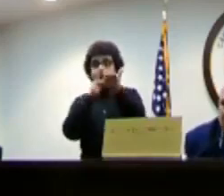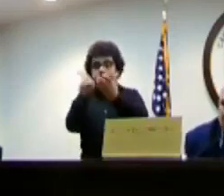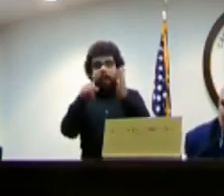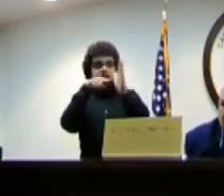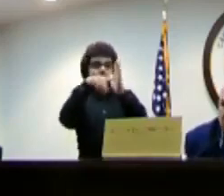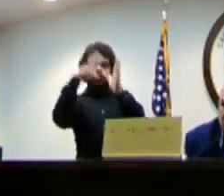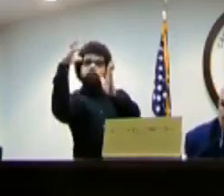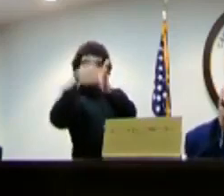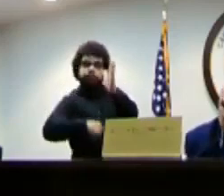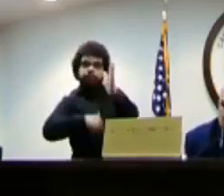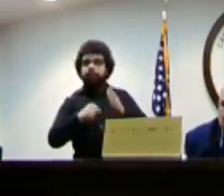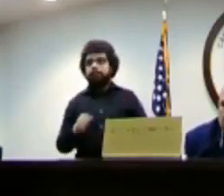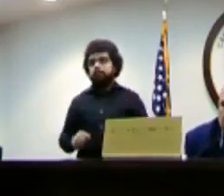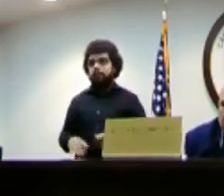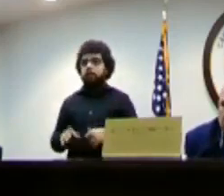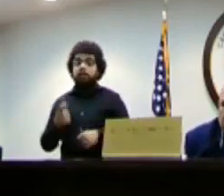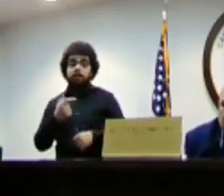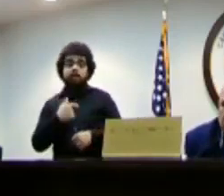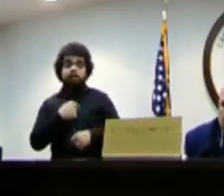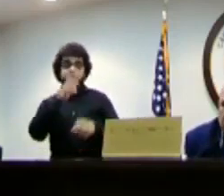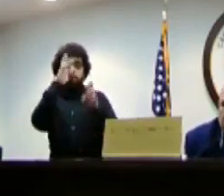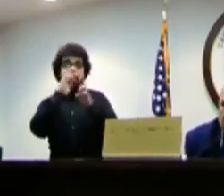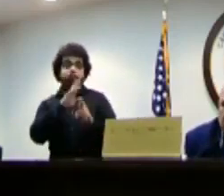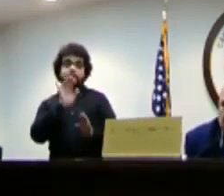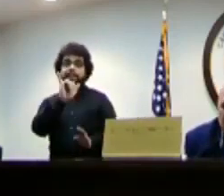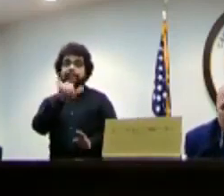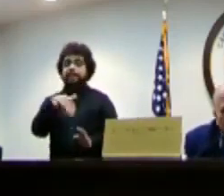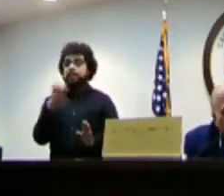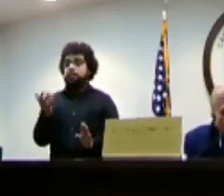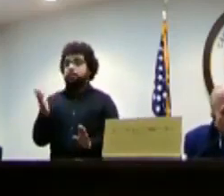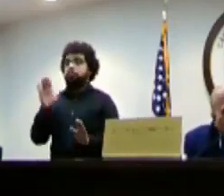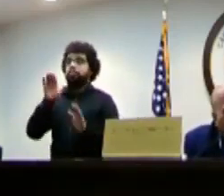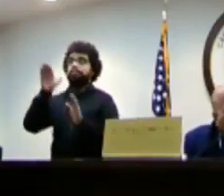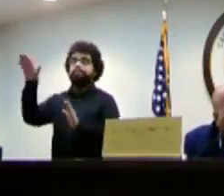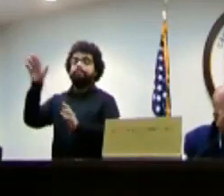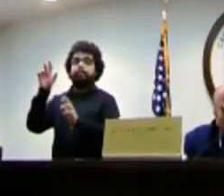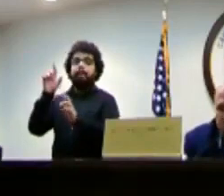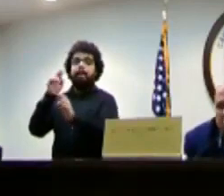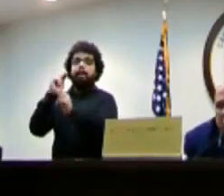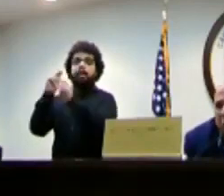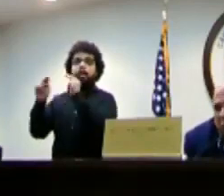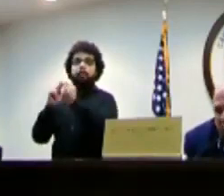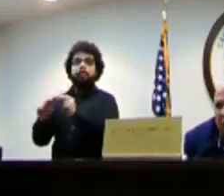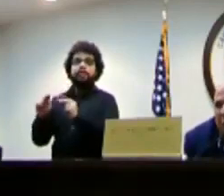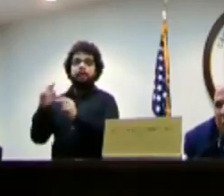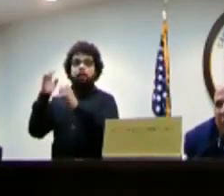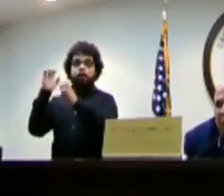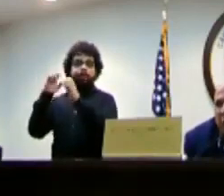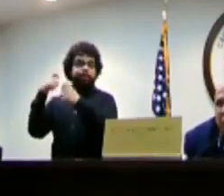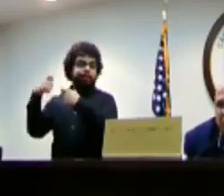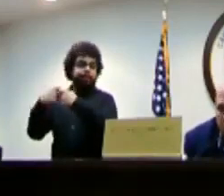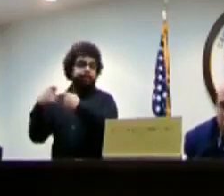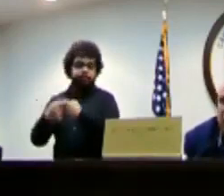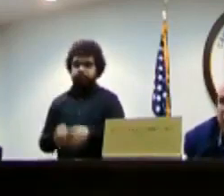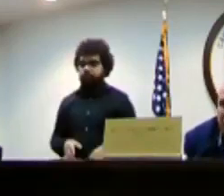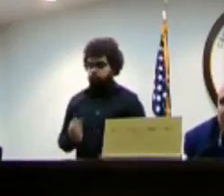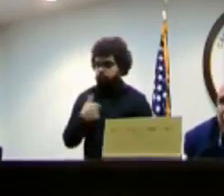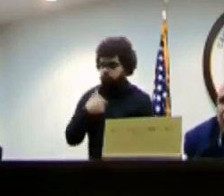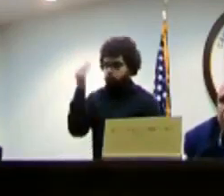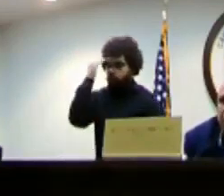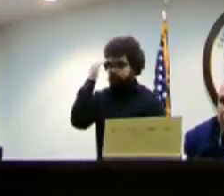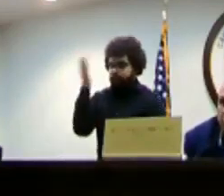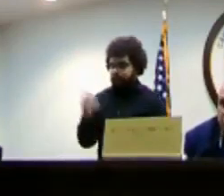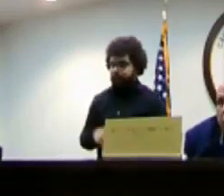eléctrica. Con todo respeto, eso le compete al negociador de energía. Y es que yo sé que le compete a ellos. Ustedes